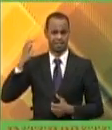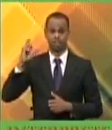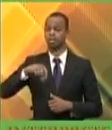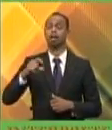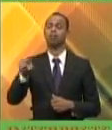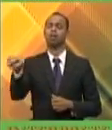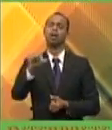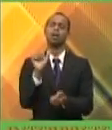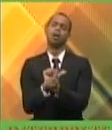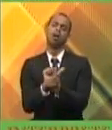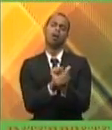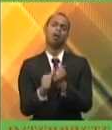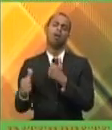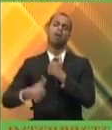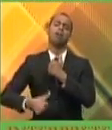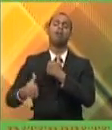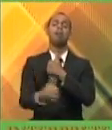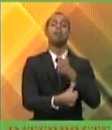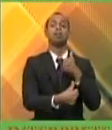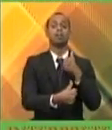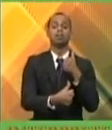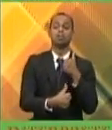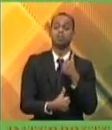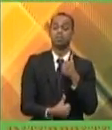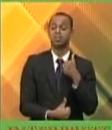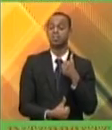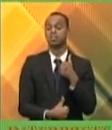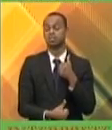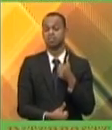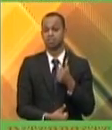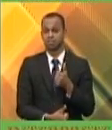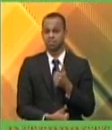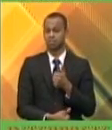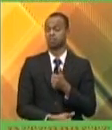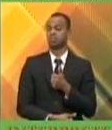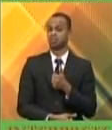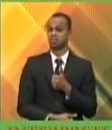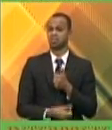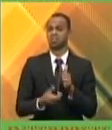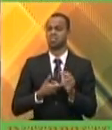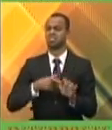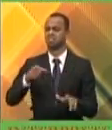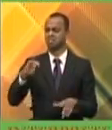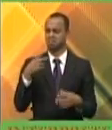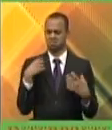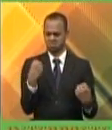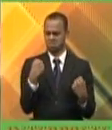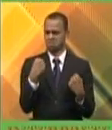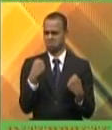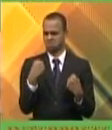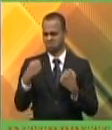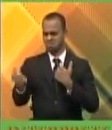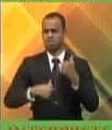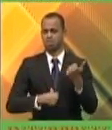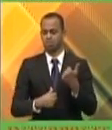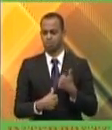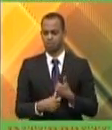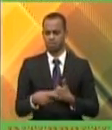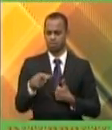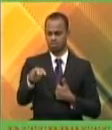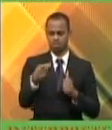y el esclavo en el que estaba mejor dotado verdad un discapacitado un esclavo